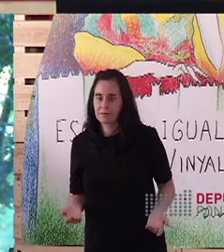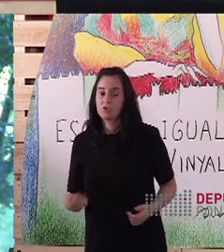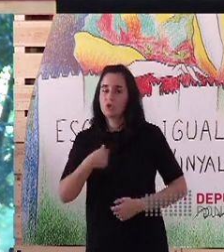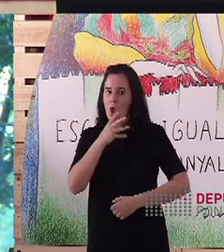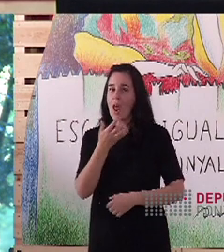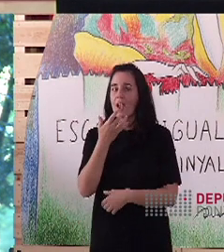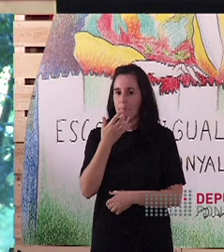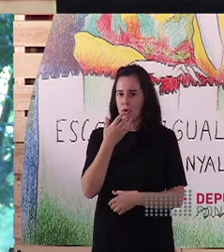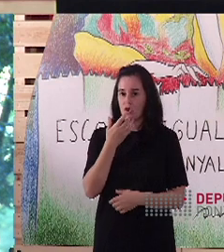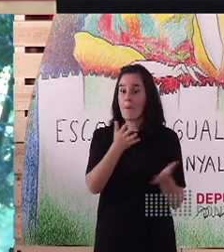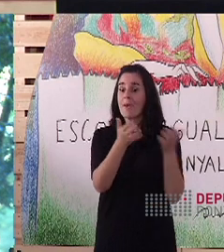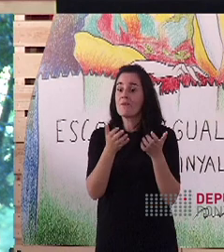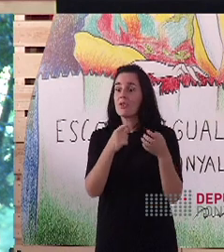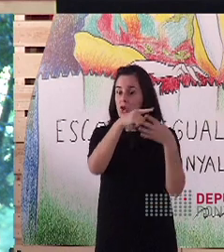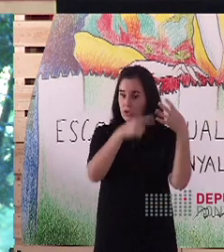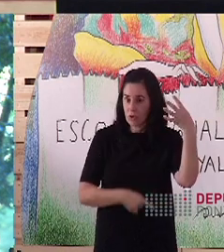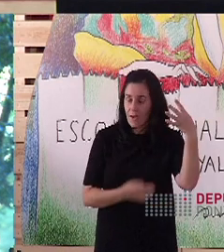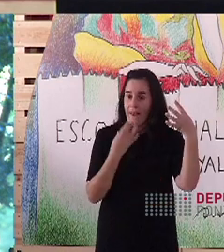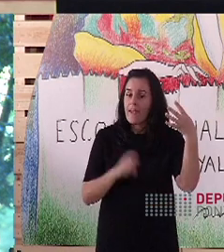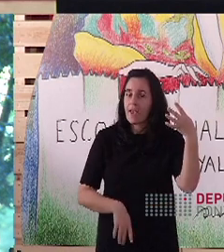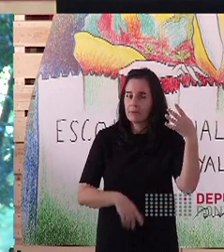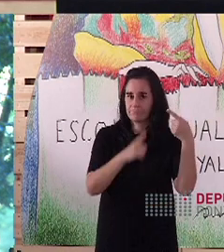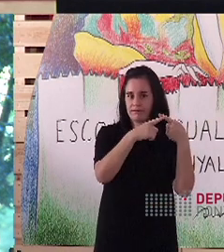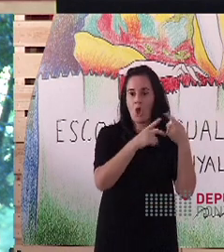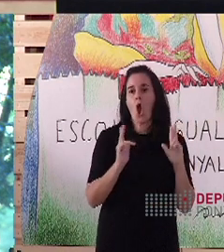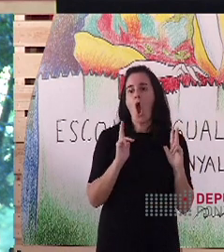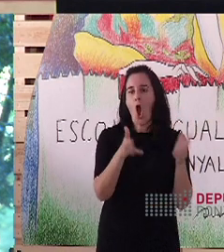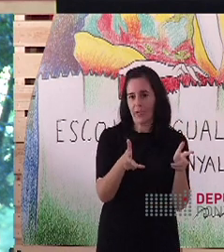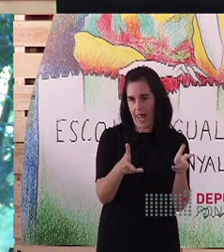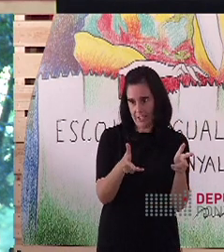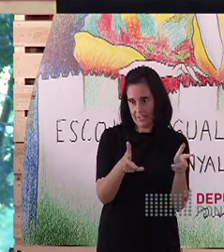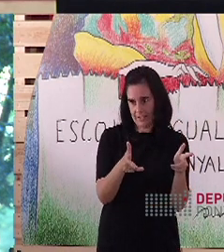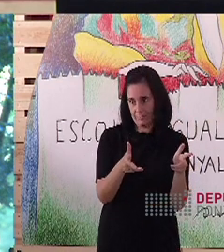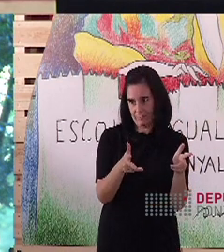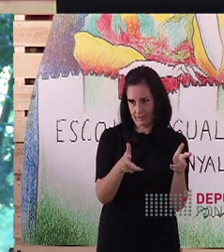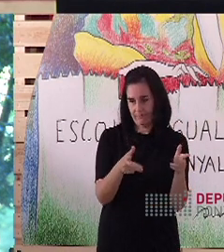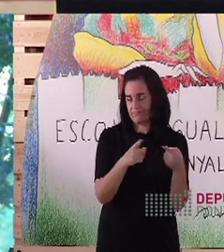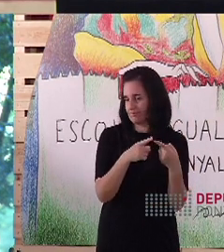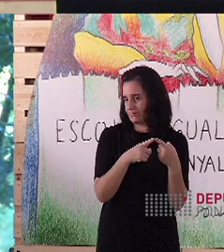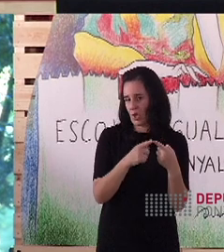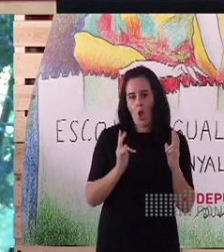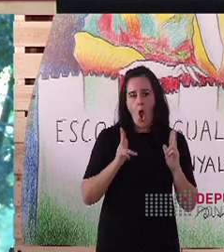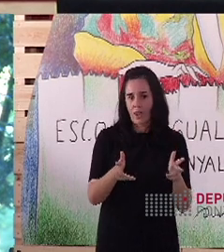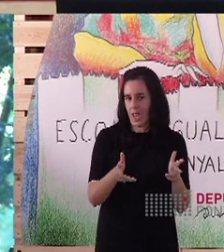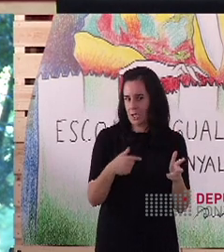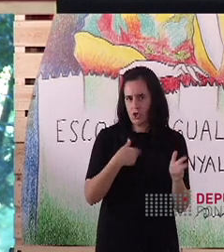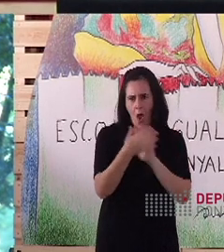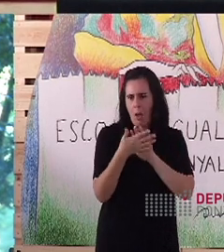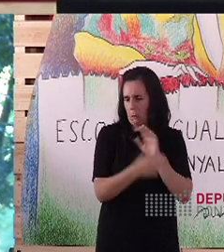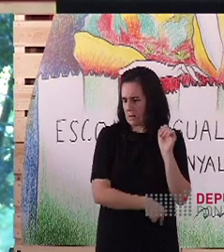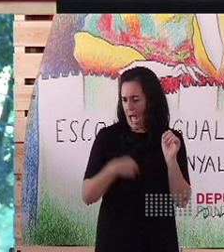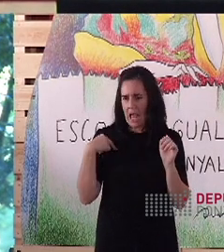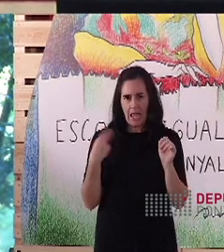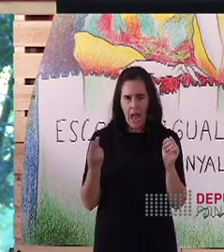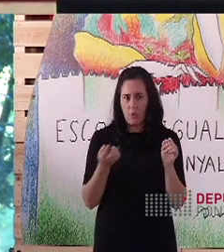benefician. Se benefician, por supuesto, los hoteles. Cuando digo los hoteles, digo todos los hoteles